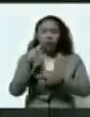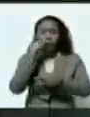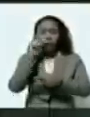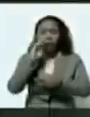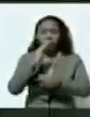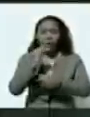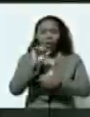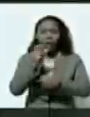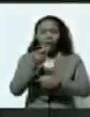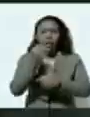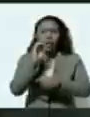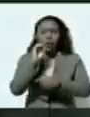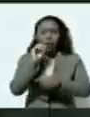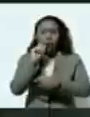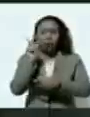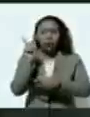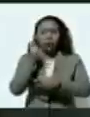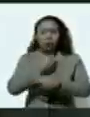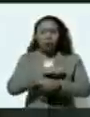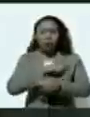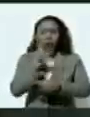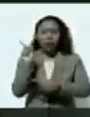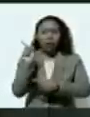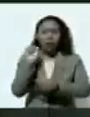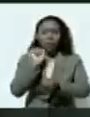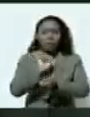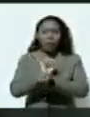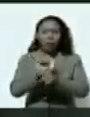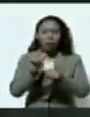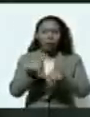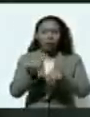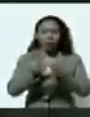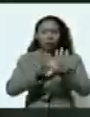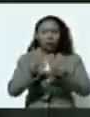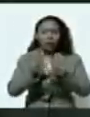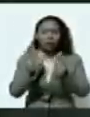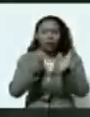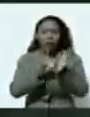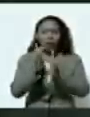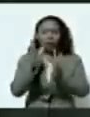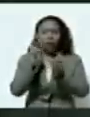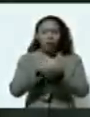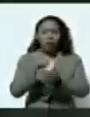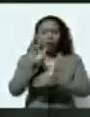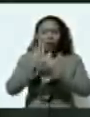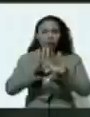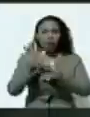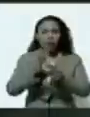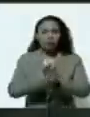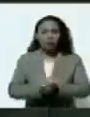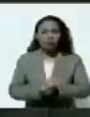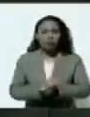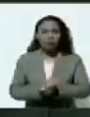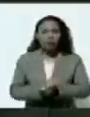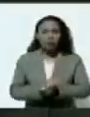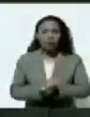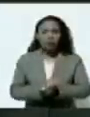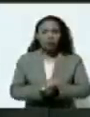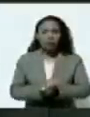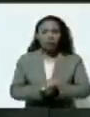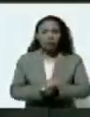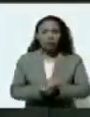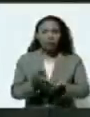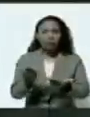a España. Él había sido detenido aquí el 15 de abril del 2015 y